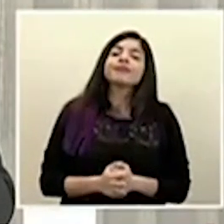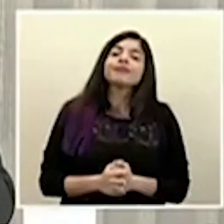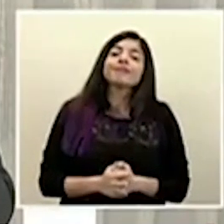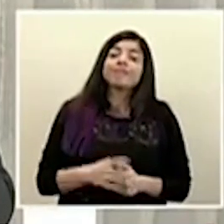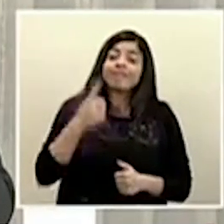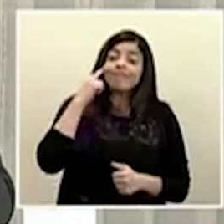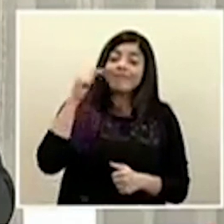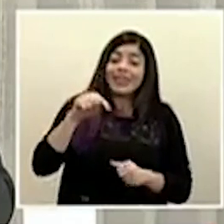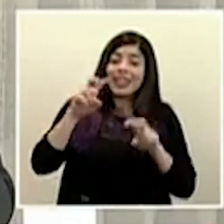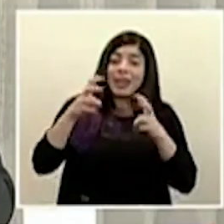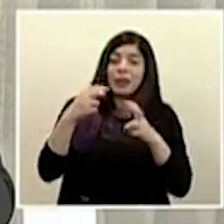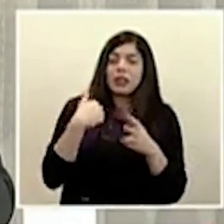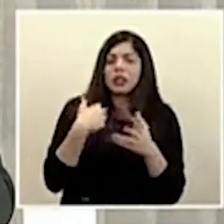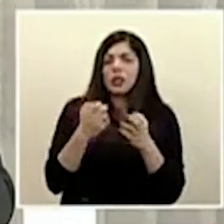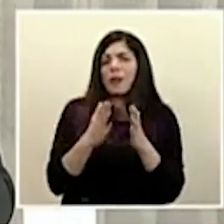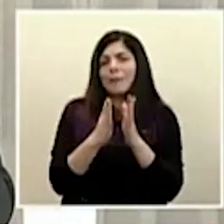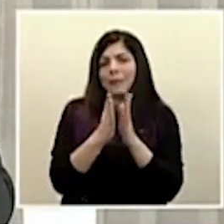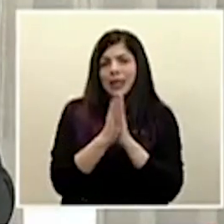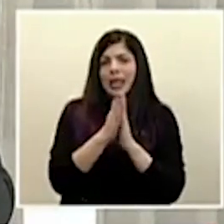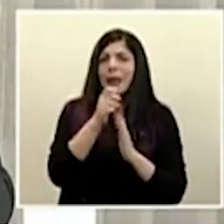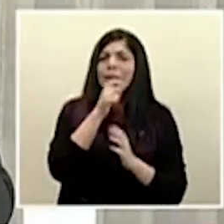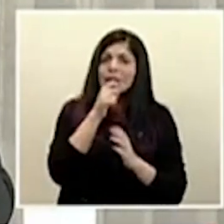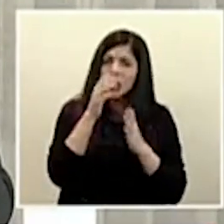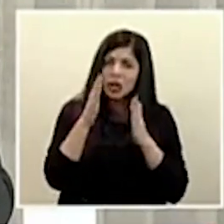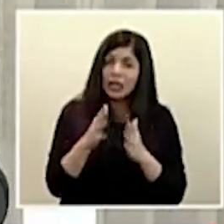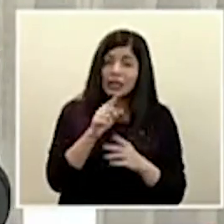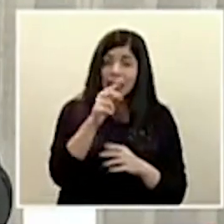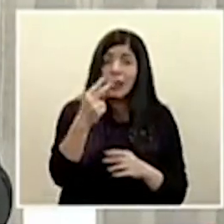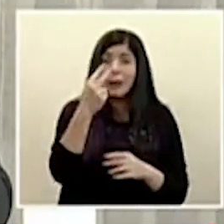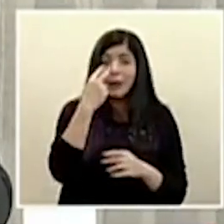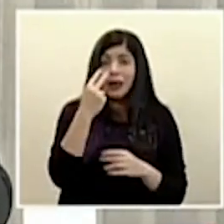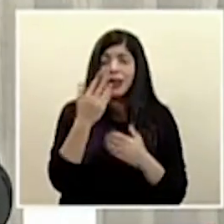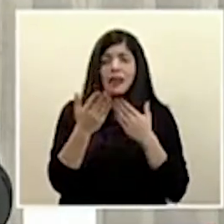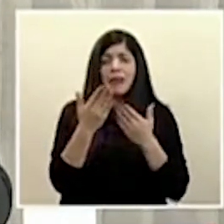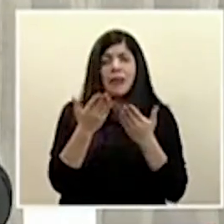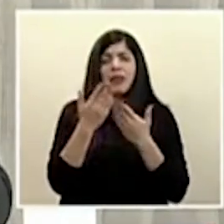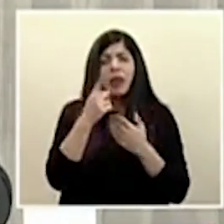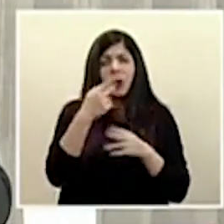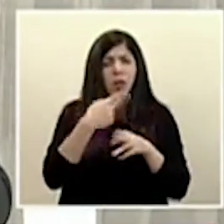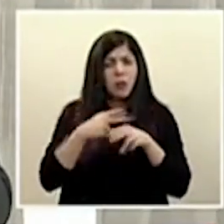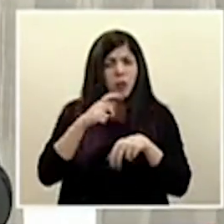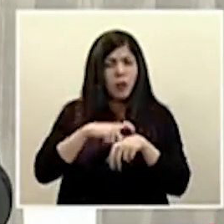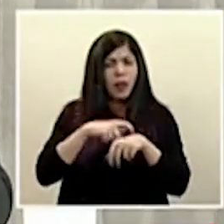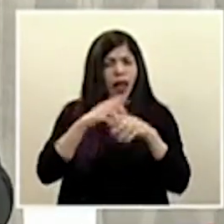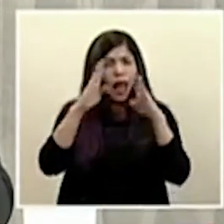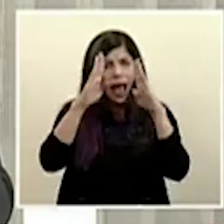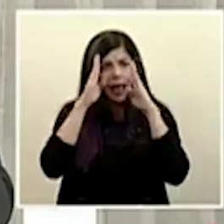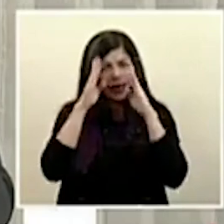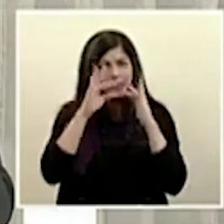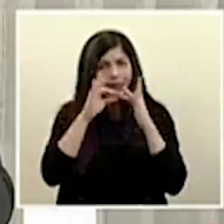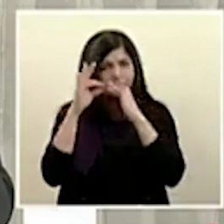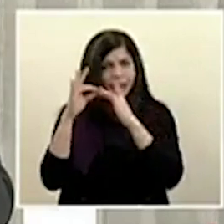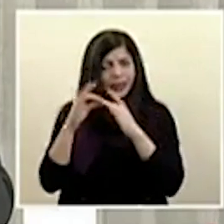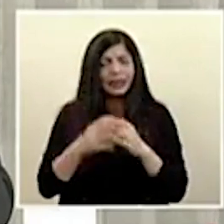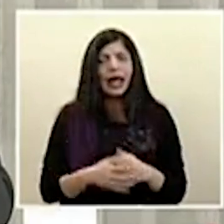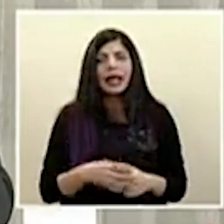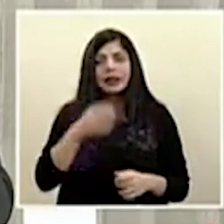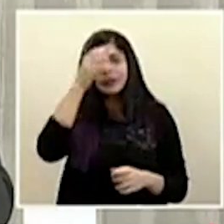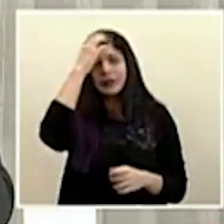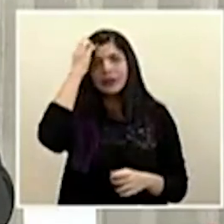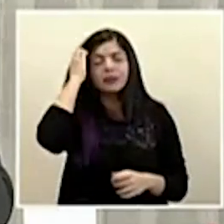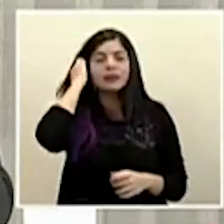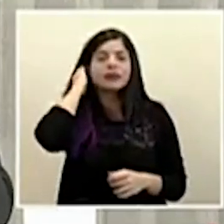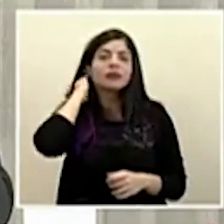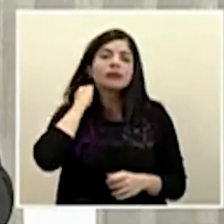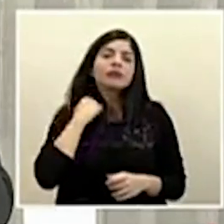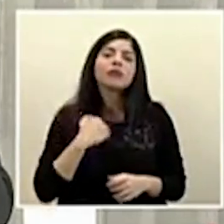Para este tema yo quisiera pedirle a la prensa y a quienes nos ven que me presten tal vez un momento de atención especial. para